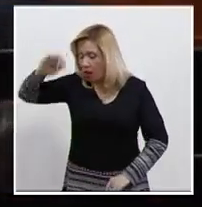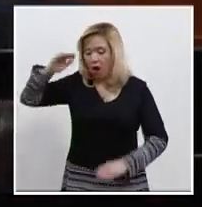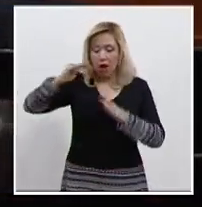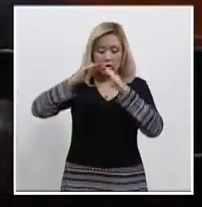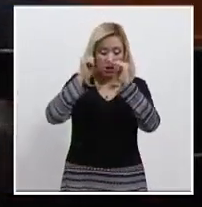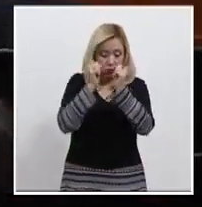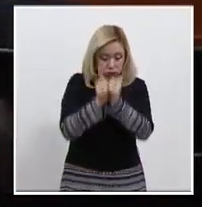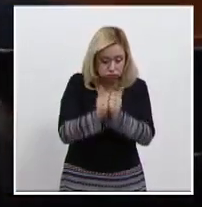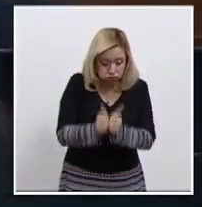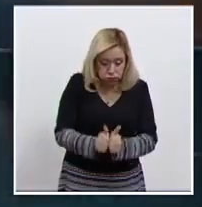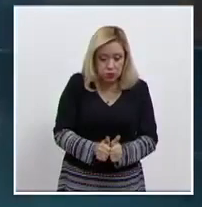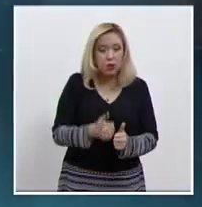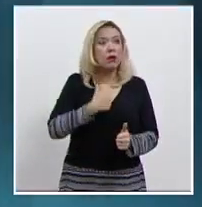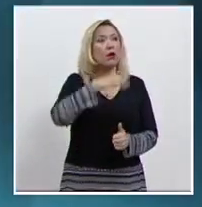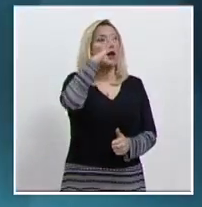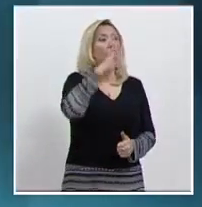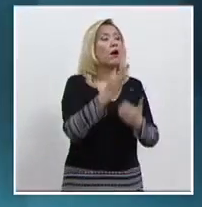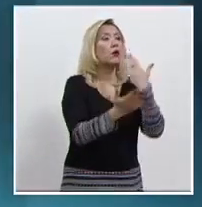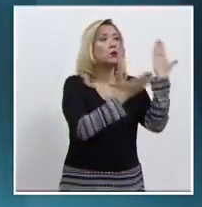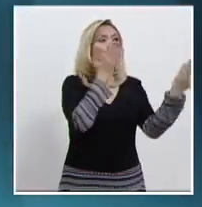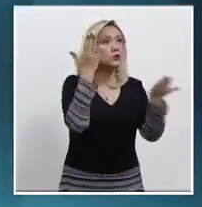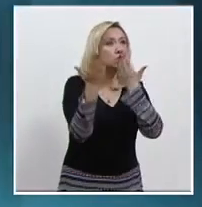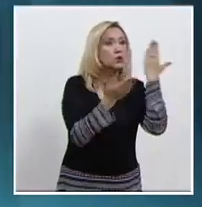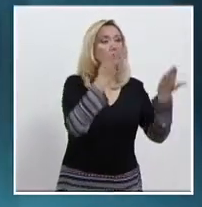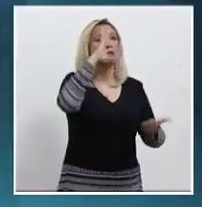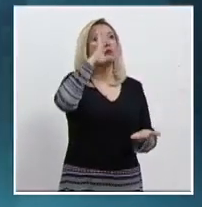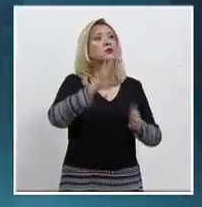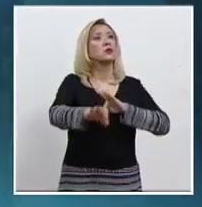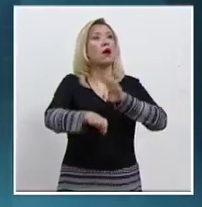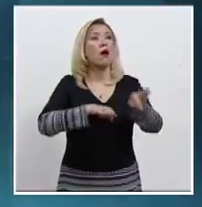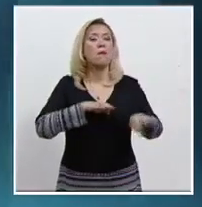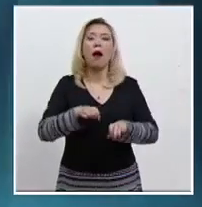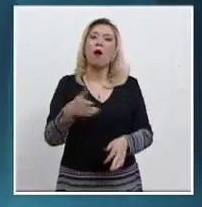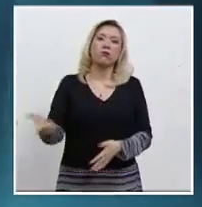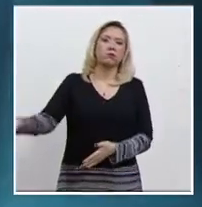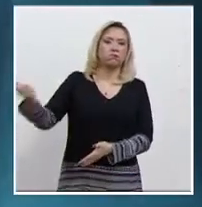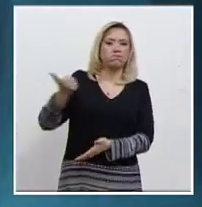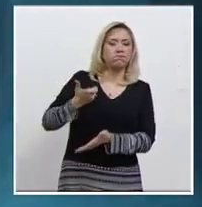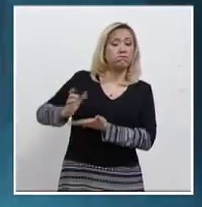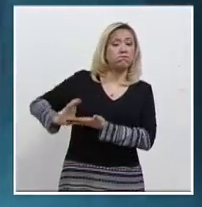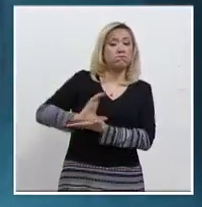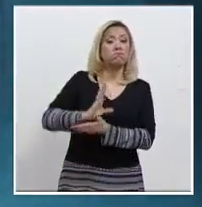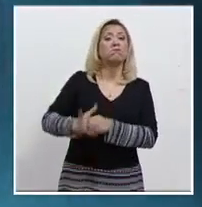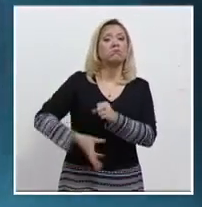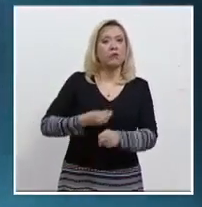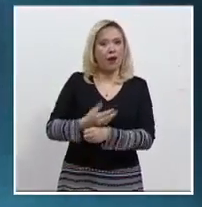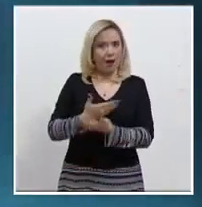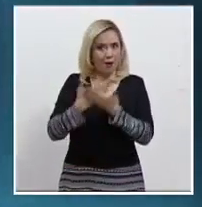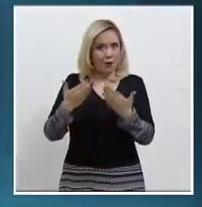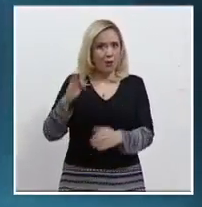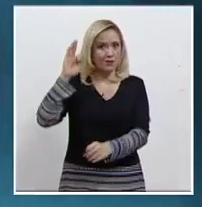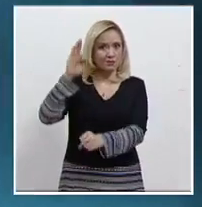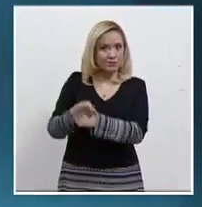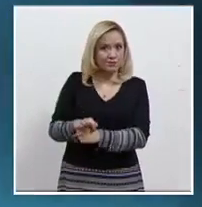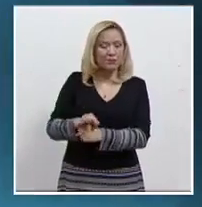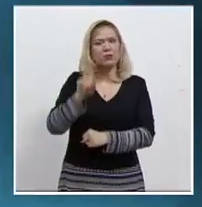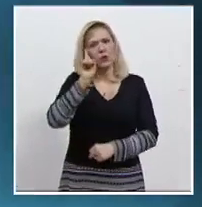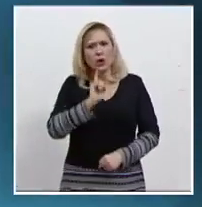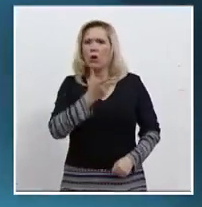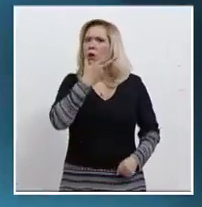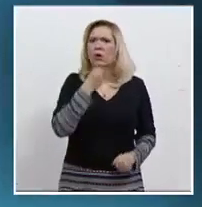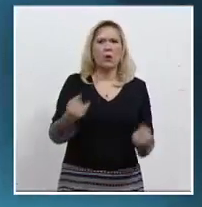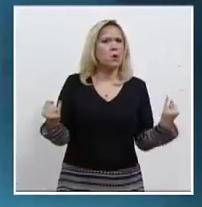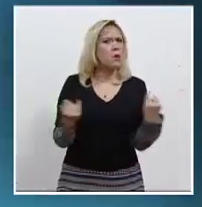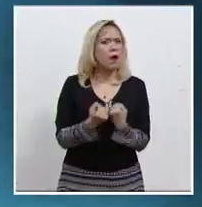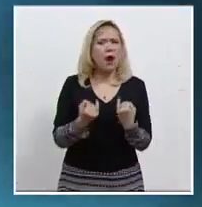personal, académico, profesional y emocional, situación que tuvo un costo de oportunidad y generó un desequilibrio económico